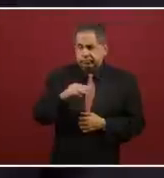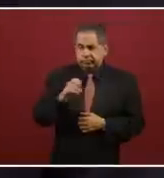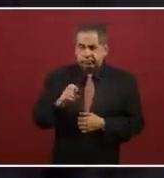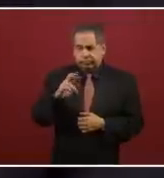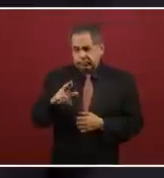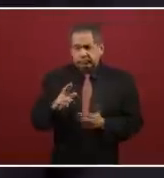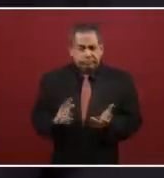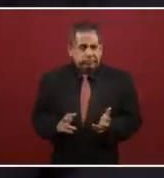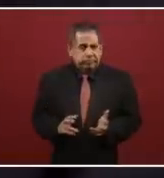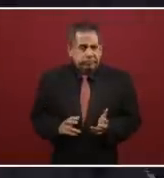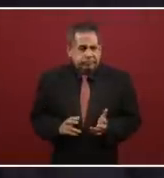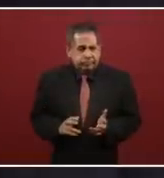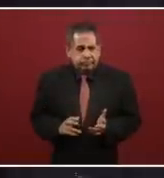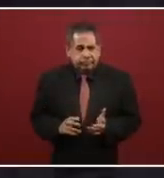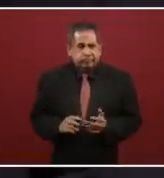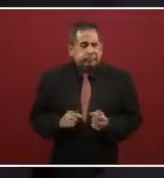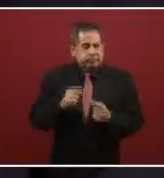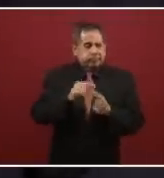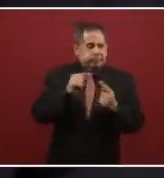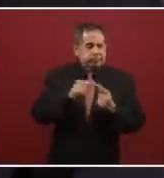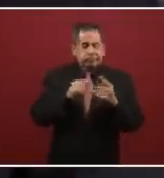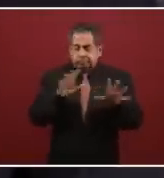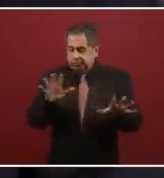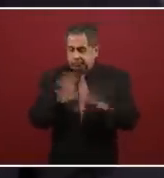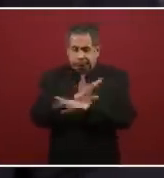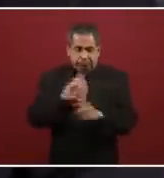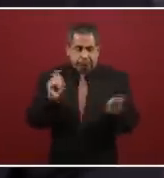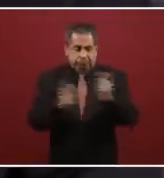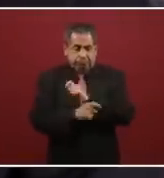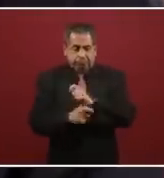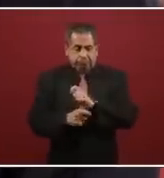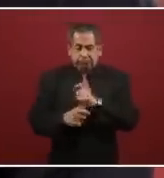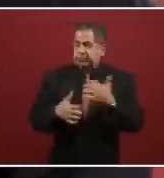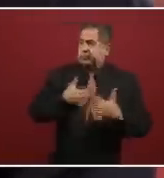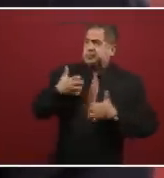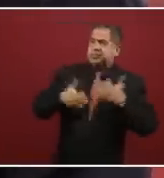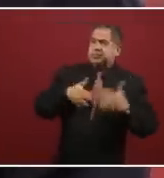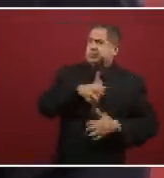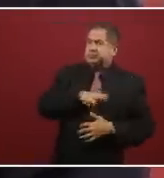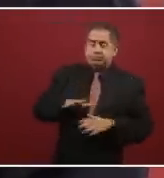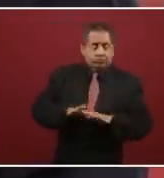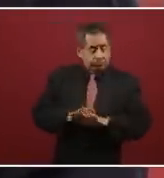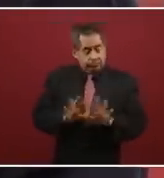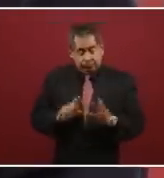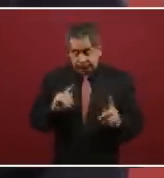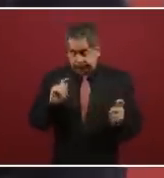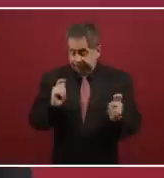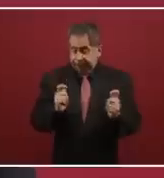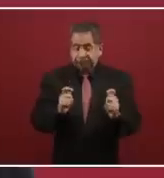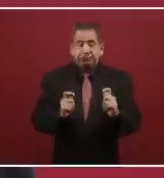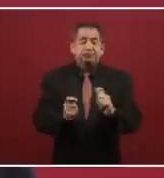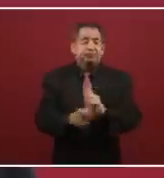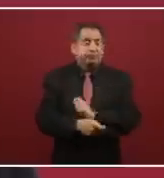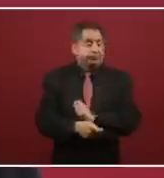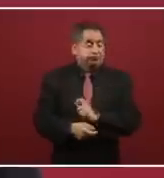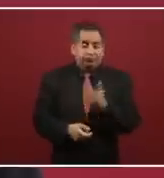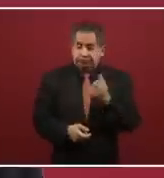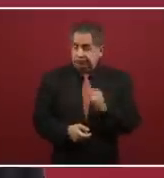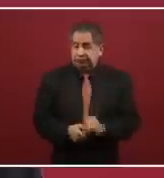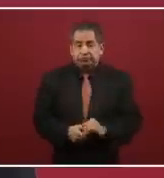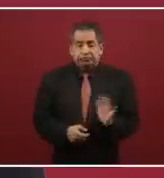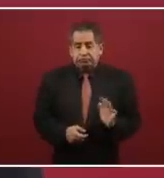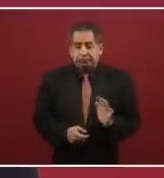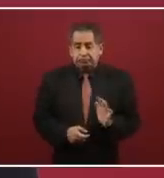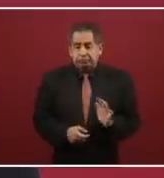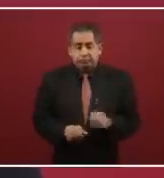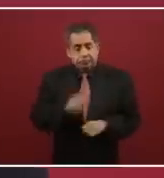sea, todo tiene que ver con los cambios que se están llevando a cabo. Entonces, porque no es